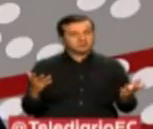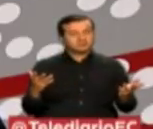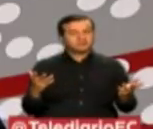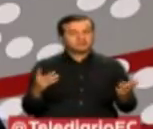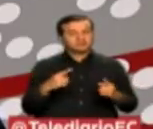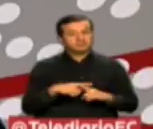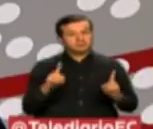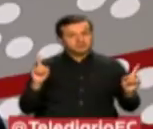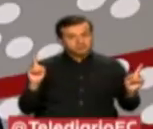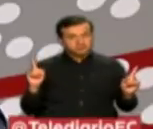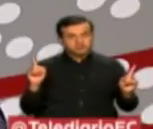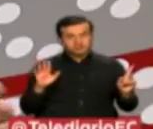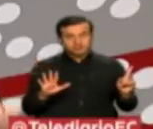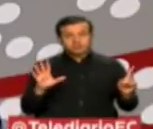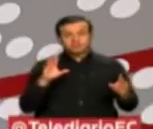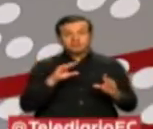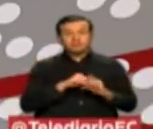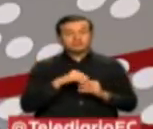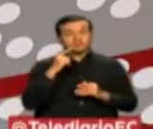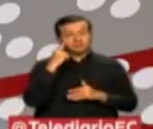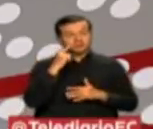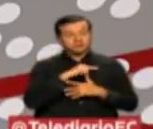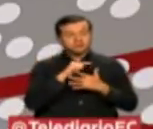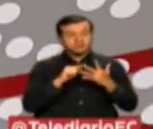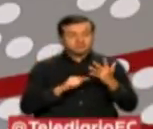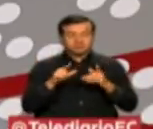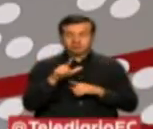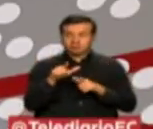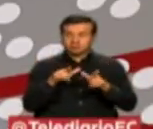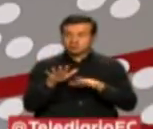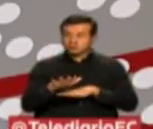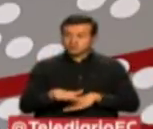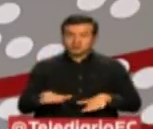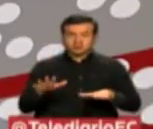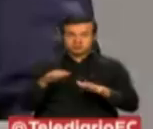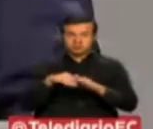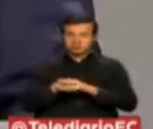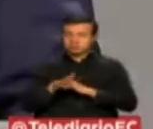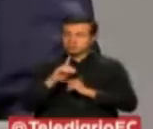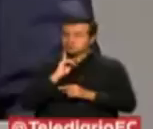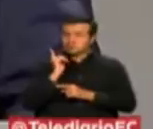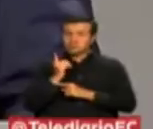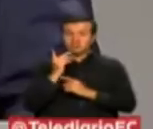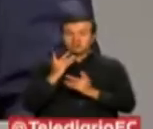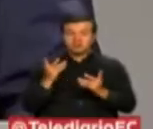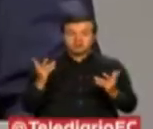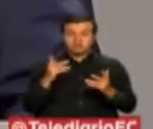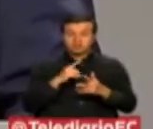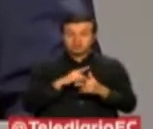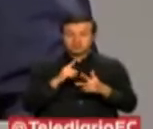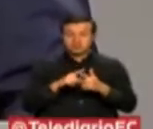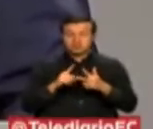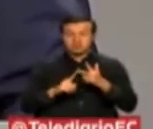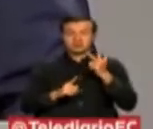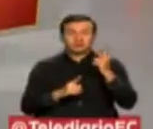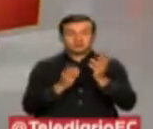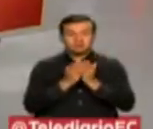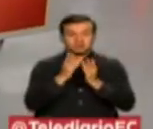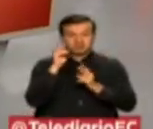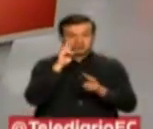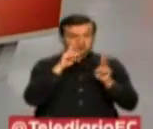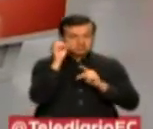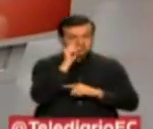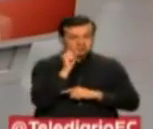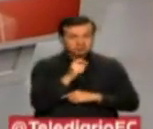sin embargo, la flota también tiene la posibilidad de estar en la zona económica exclusiva. Pero si me permito, me refiero a las tres que han sido